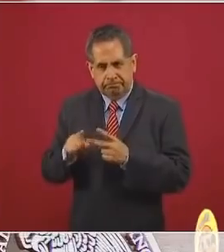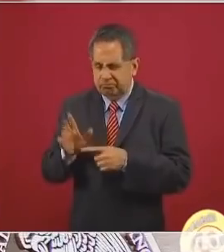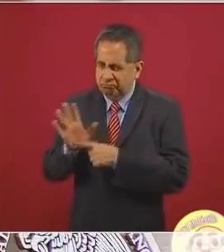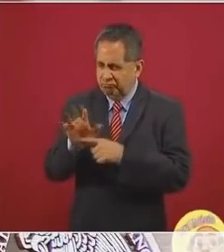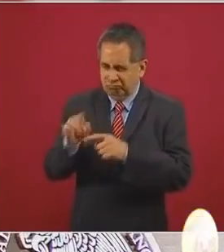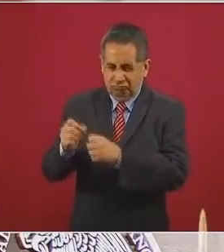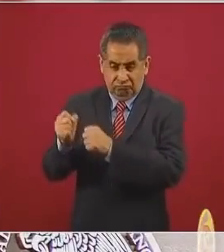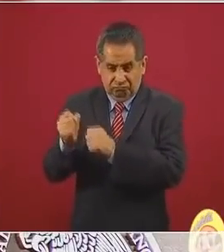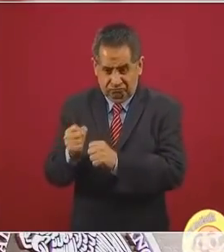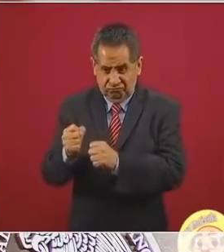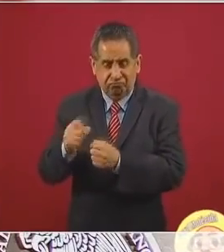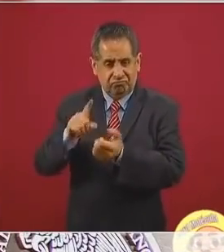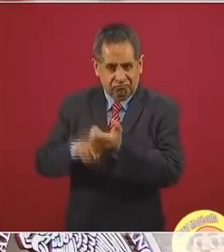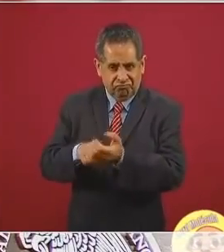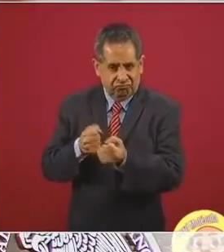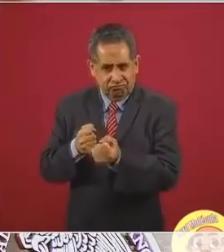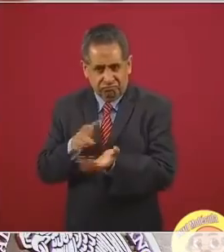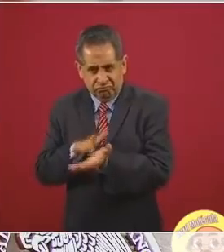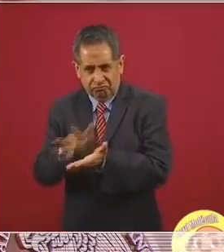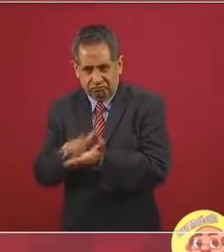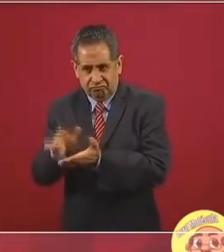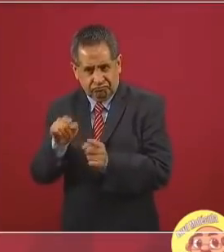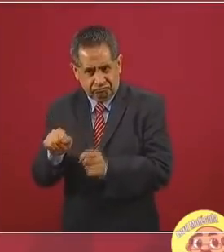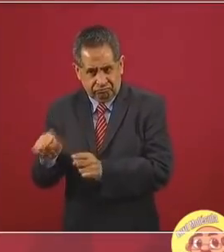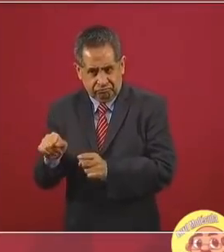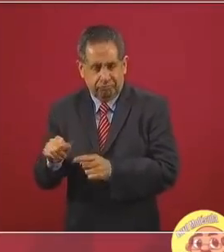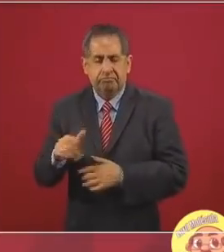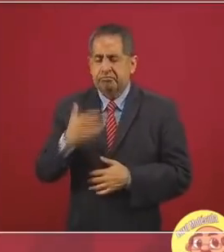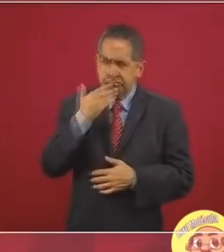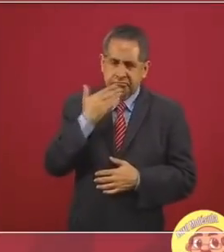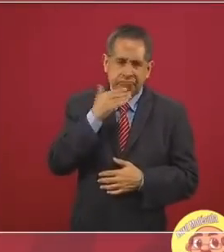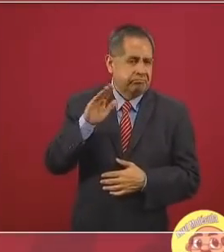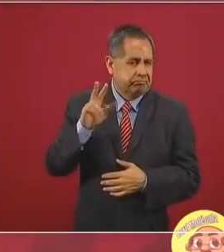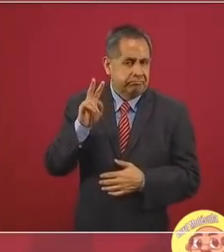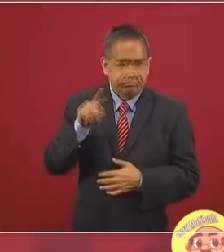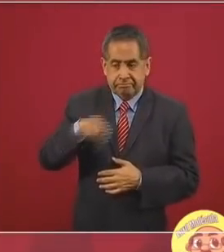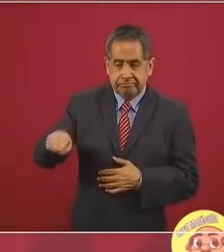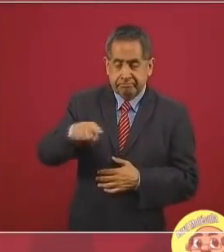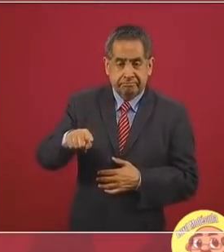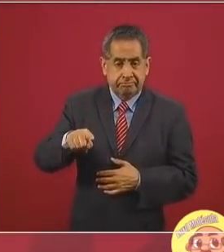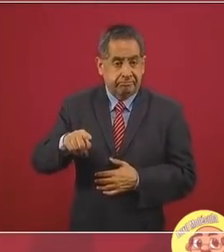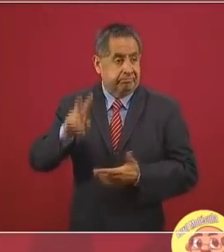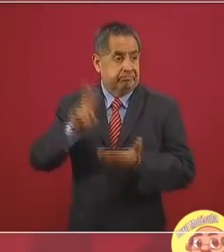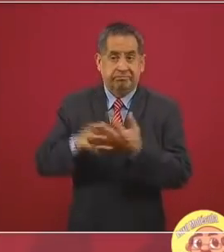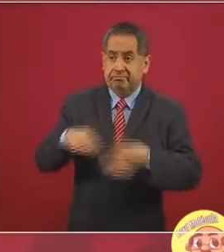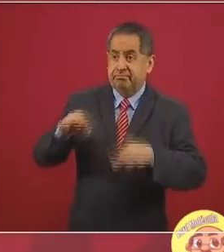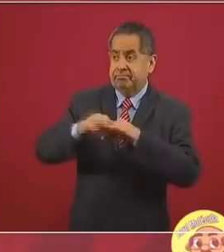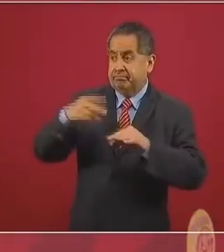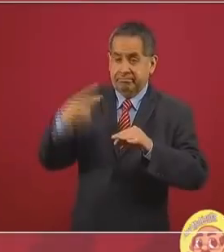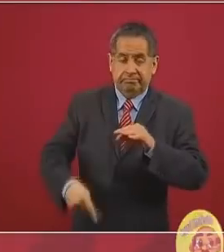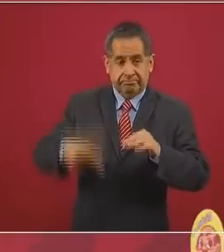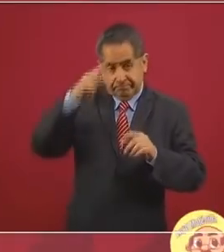hacer valer el interés